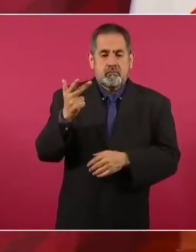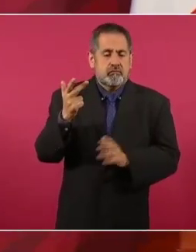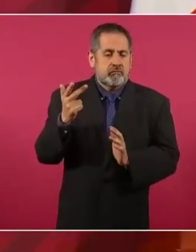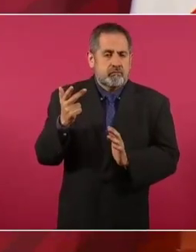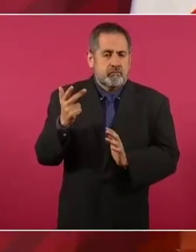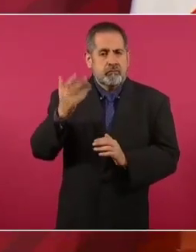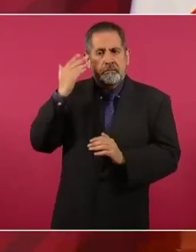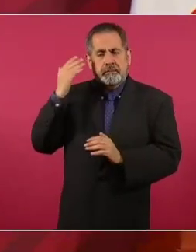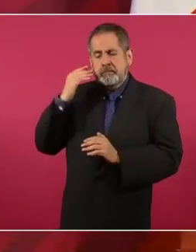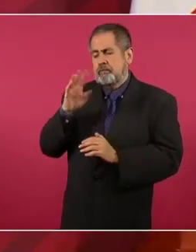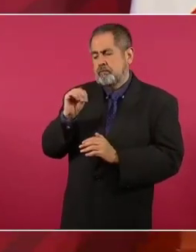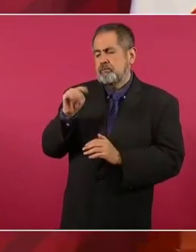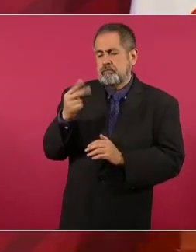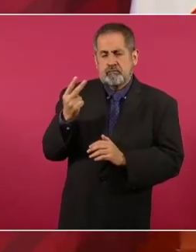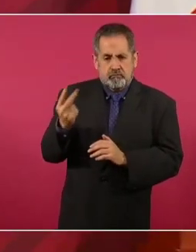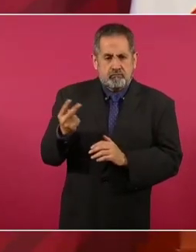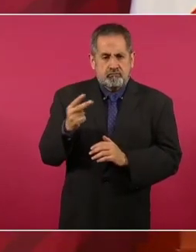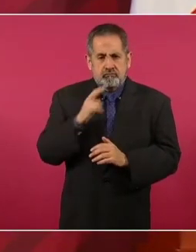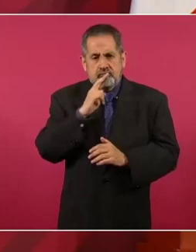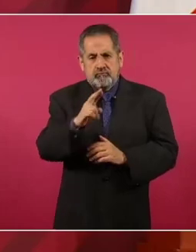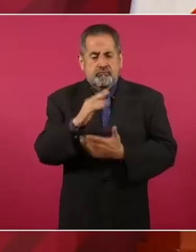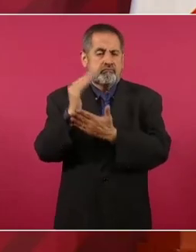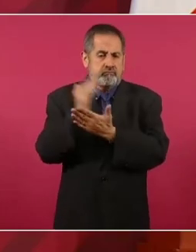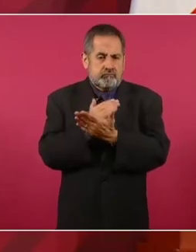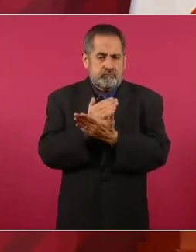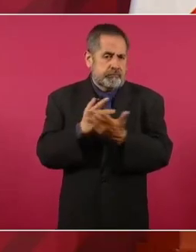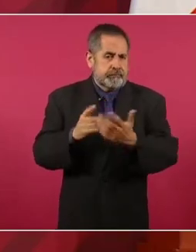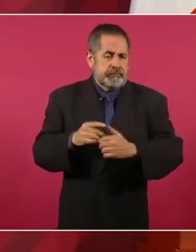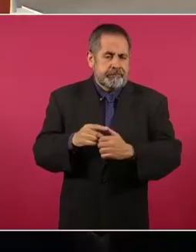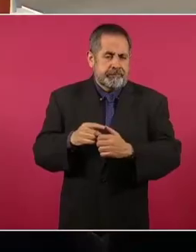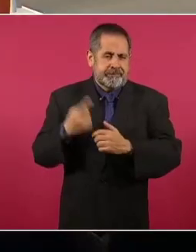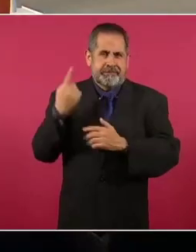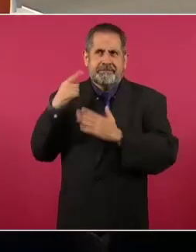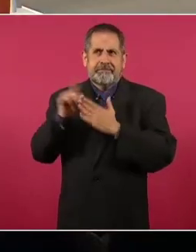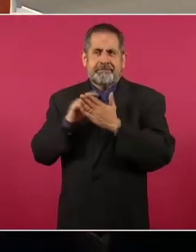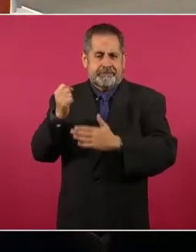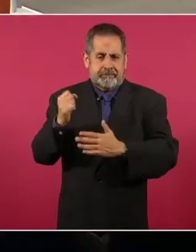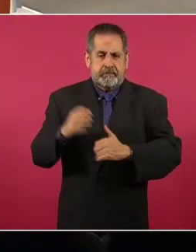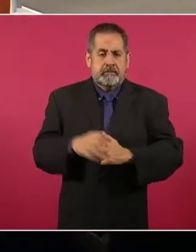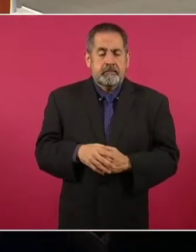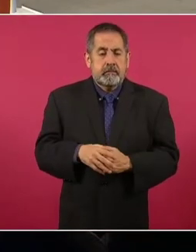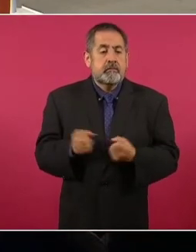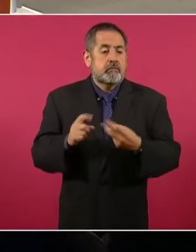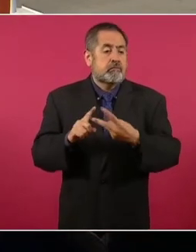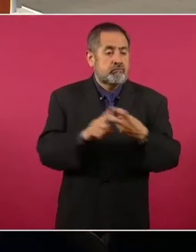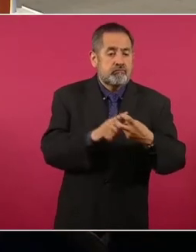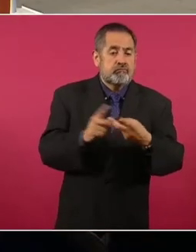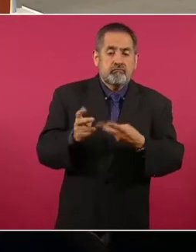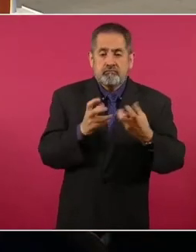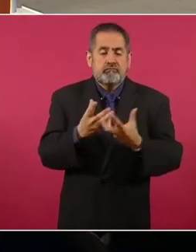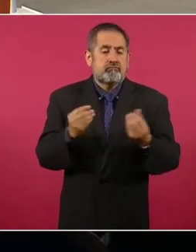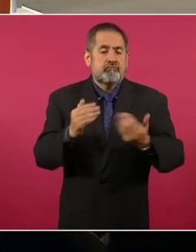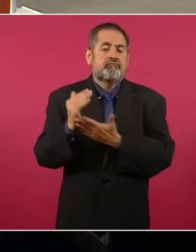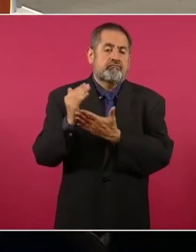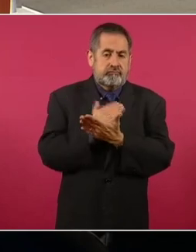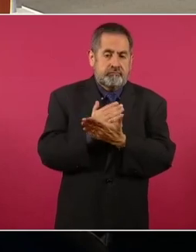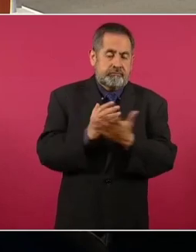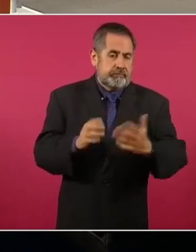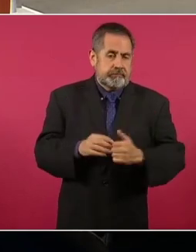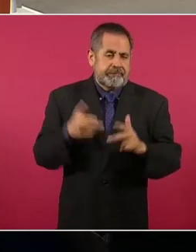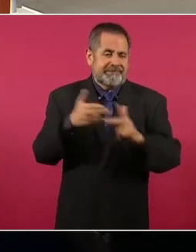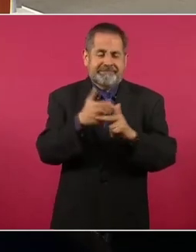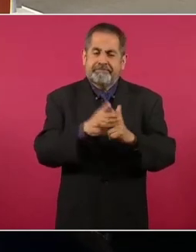este reporte íbamos en 9.2, es al cierre de septiembre. Secuestros y robos, sobre todo